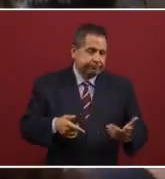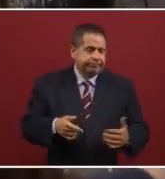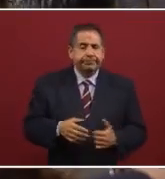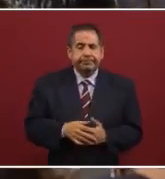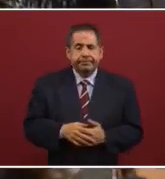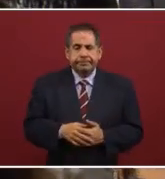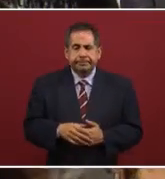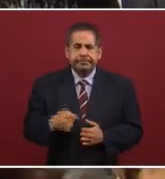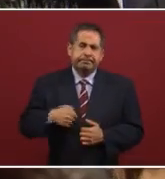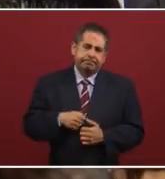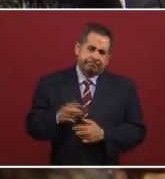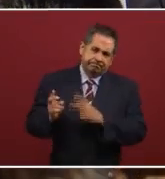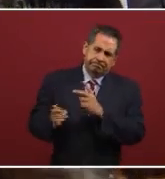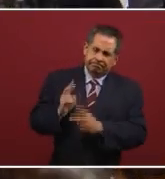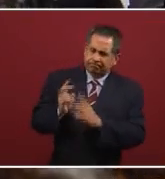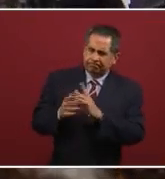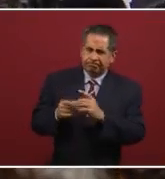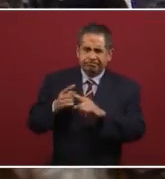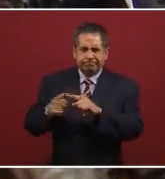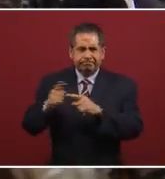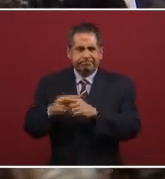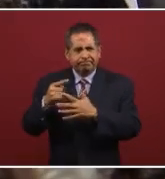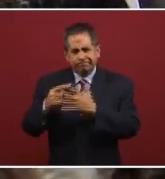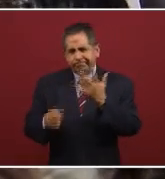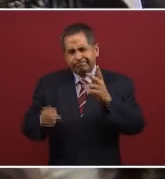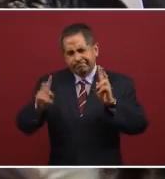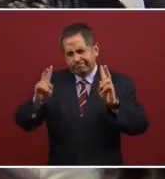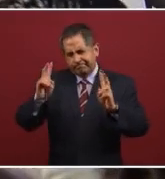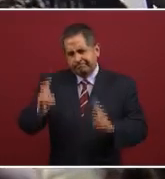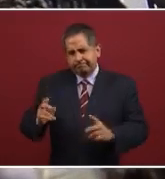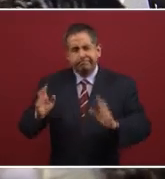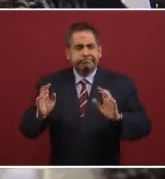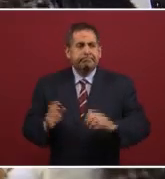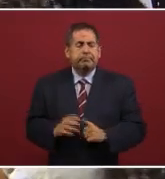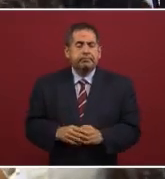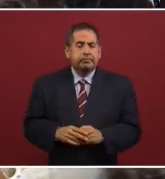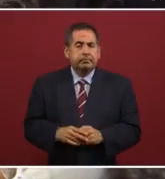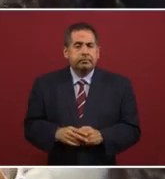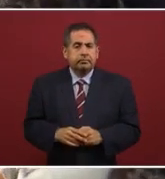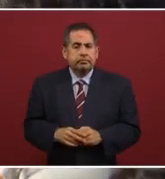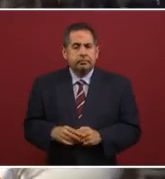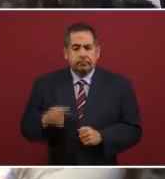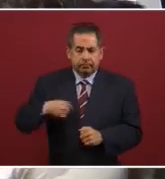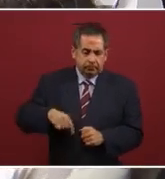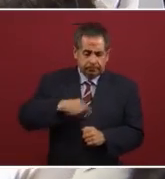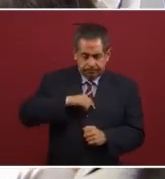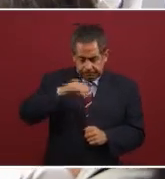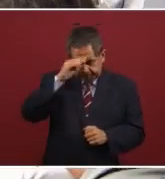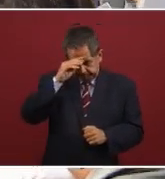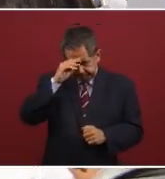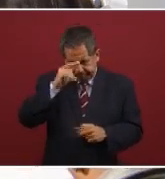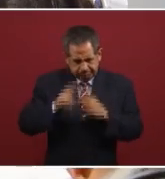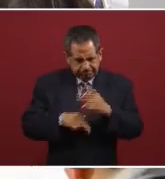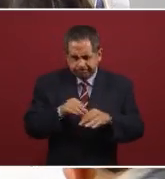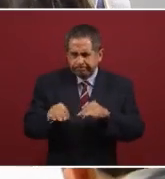y hablamos de otros temas y quedamos en que se va a trabajar